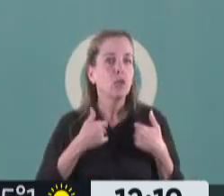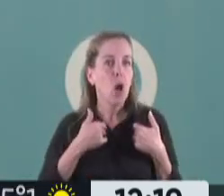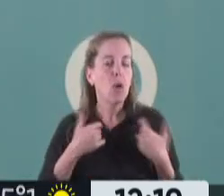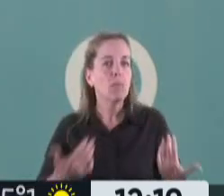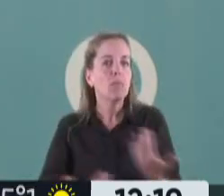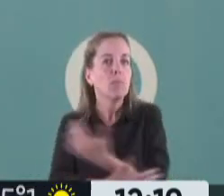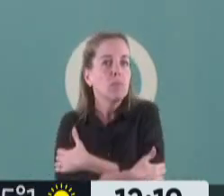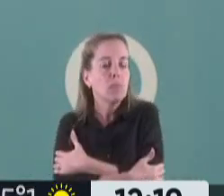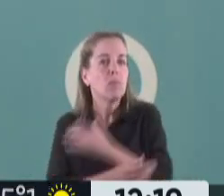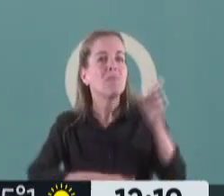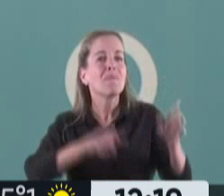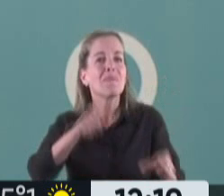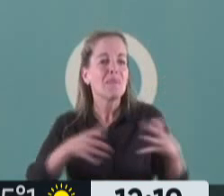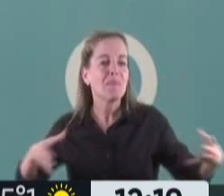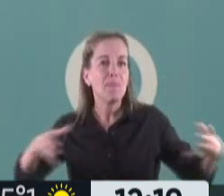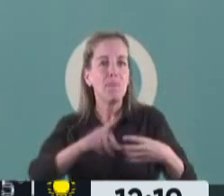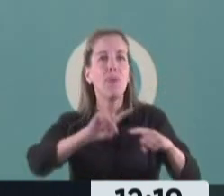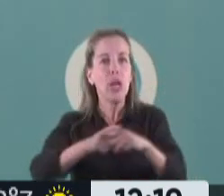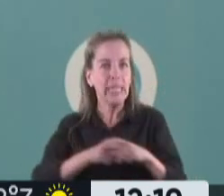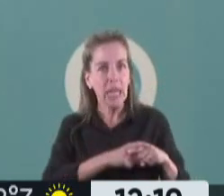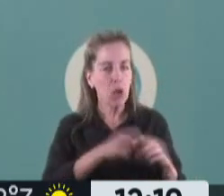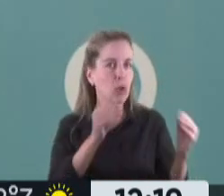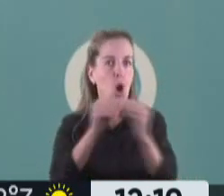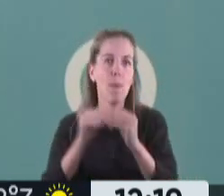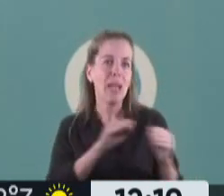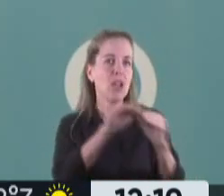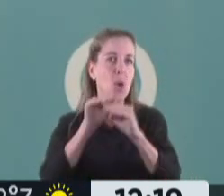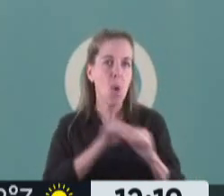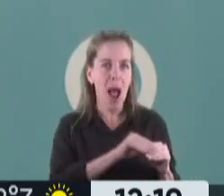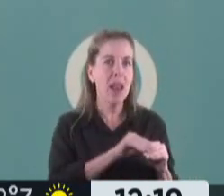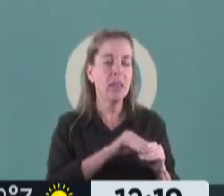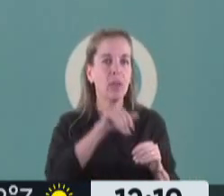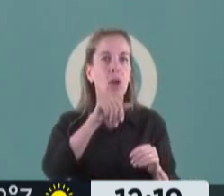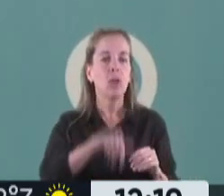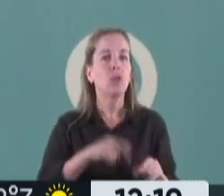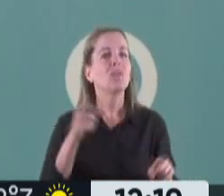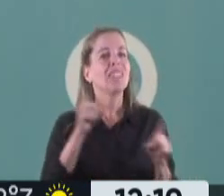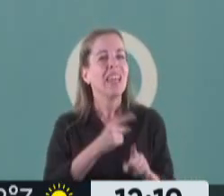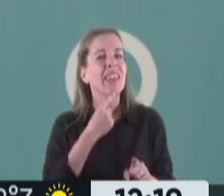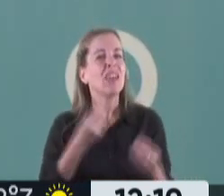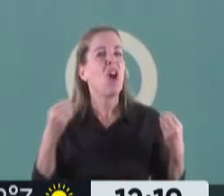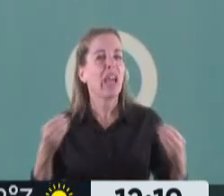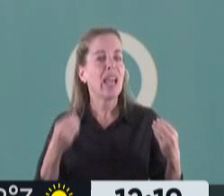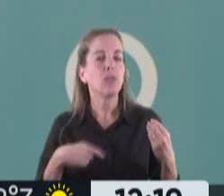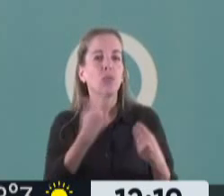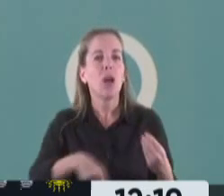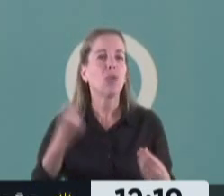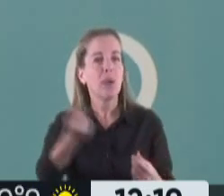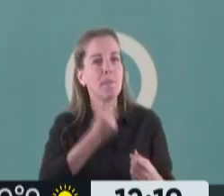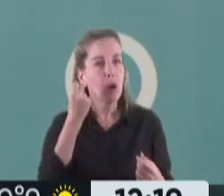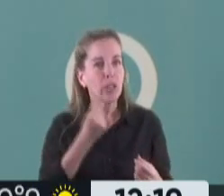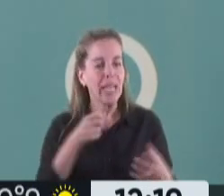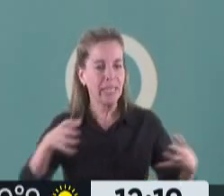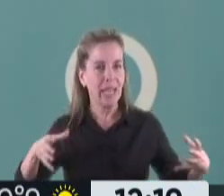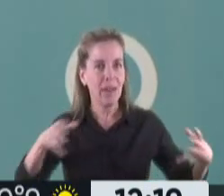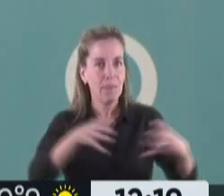uno de los militantes de nuestro espacio político. Hoy una de las cosas que siempre digo que de las cosas más valiosas que tiene